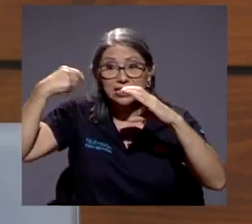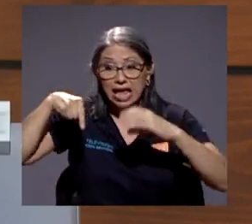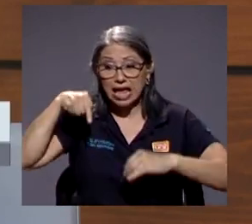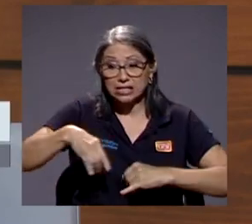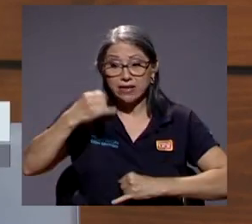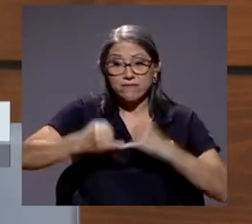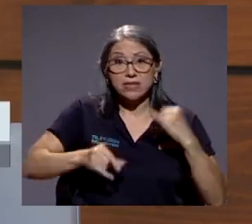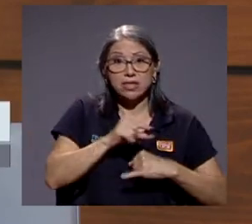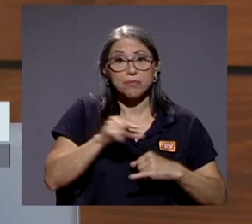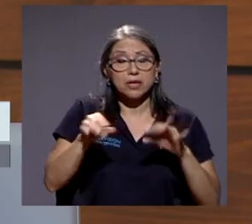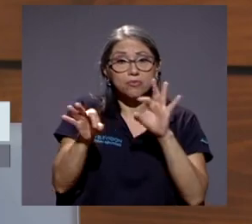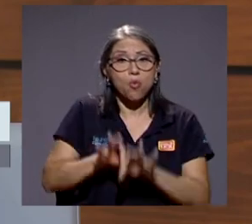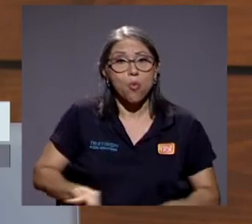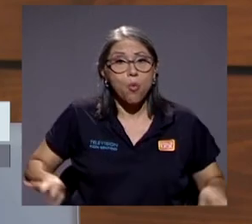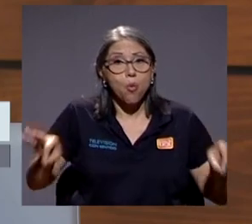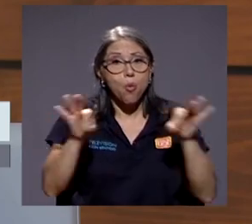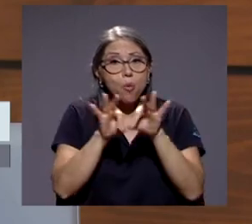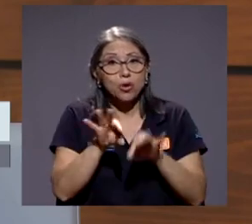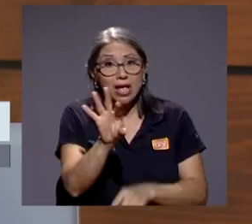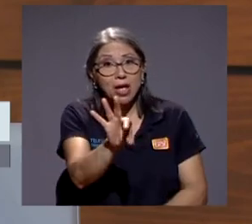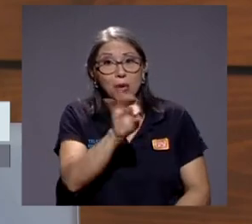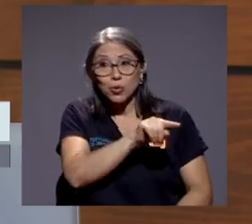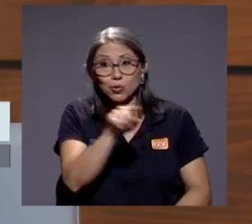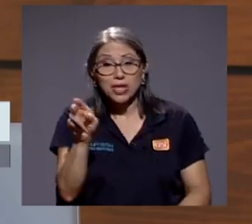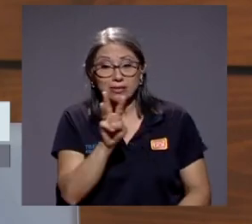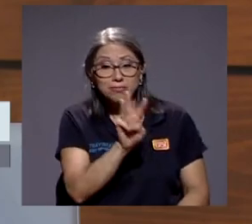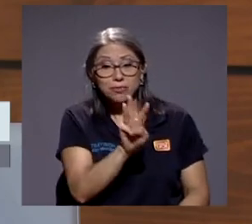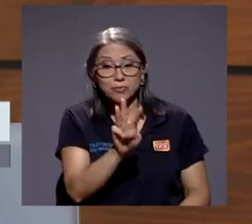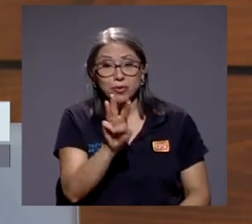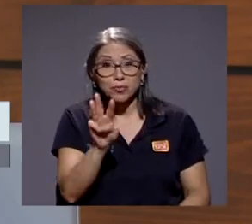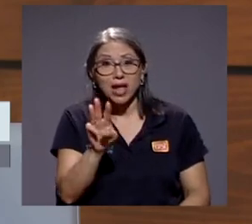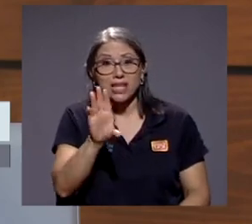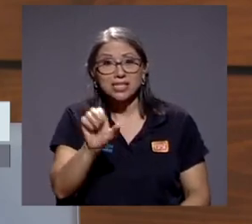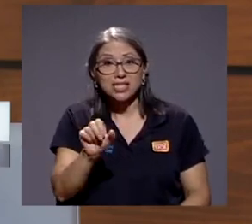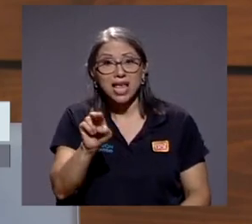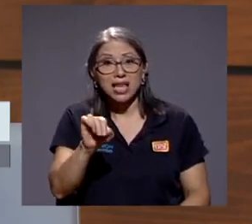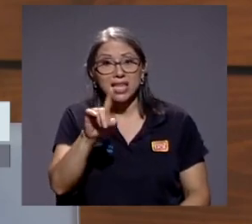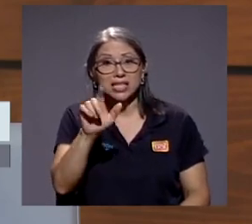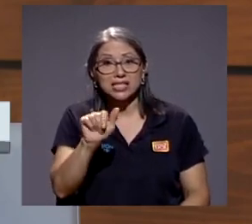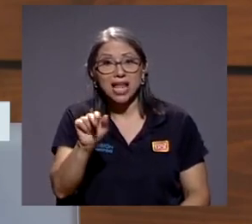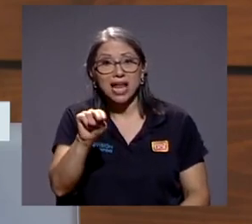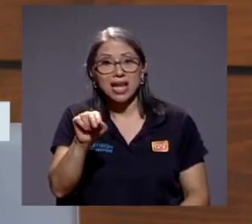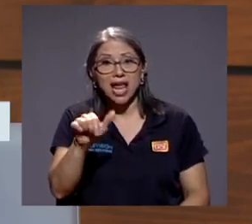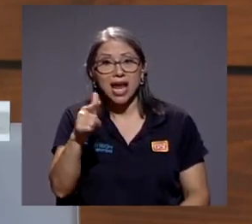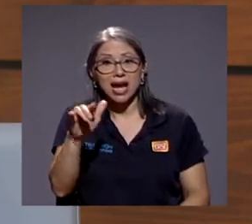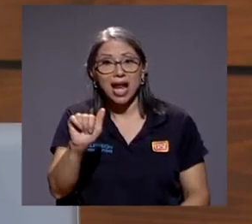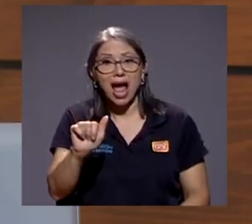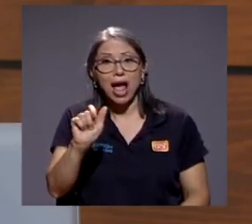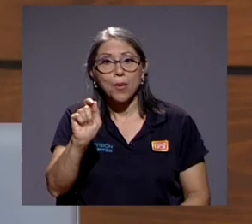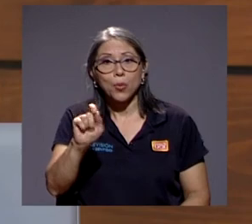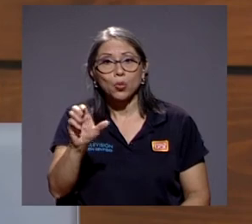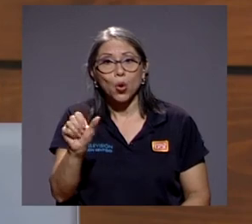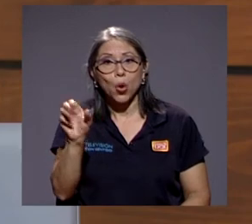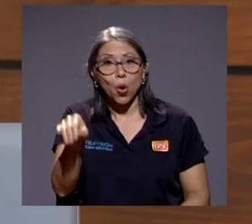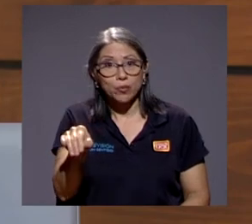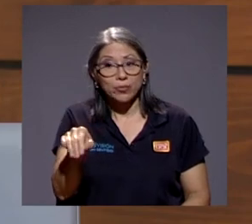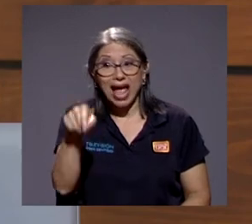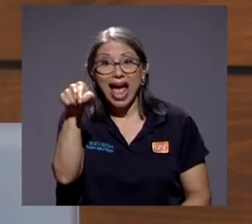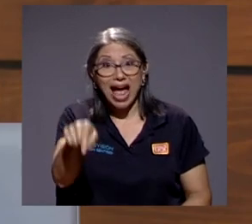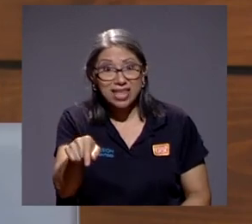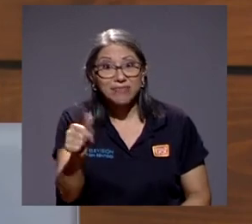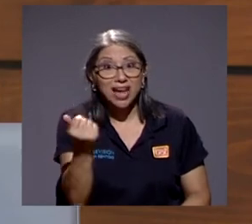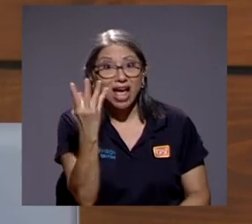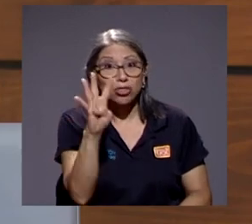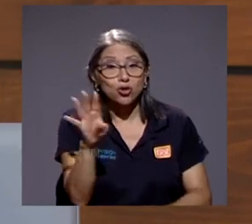yo invito a la gente que visite ceniza negra puntocom ahí están todos los horarios estamos en 14 salas entonces de fijo tiene una muy cerquita